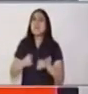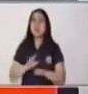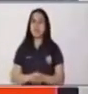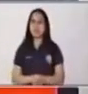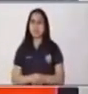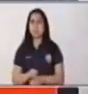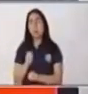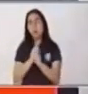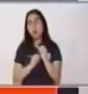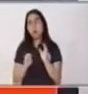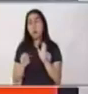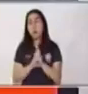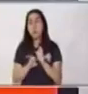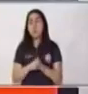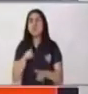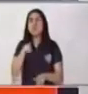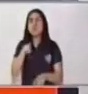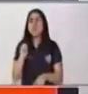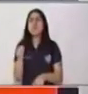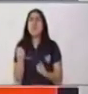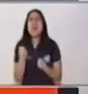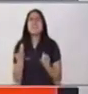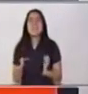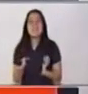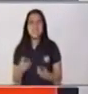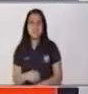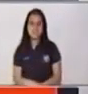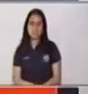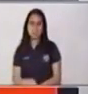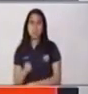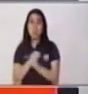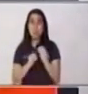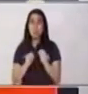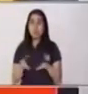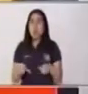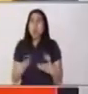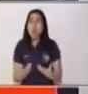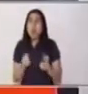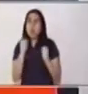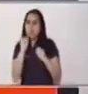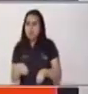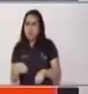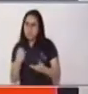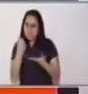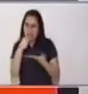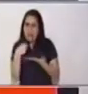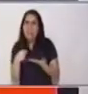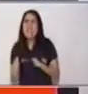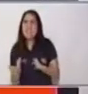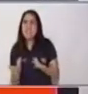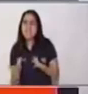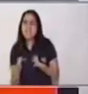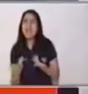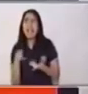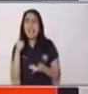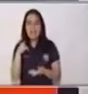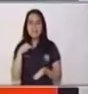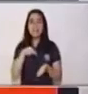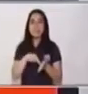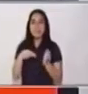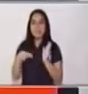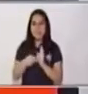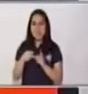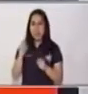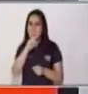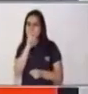hecho? ¿Y cómo podrías calificar? Esas son las preguntas críticas. Entonces yo te voy a enseñar